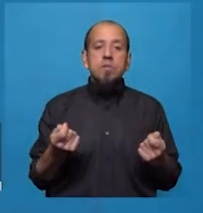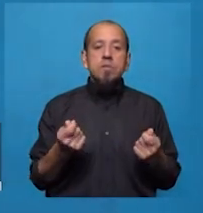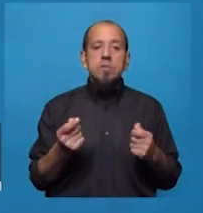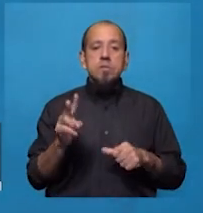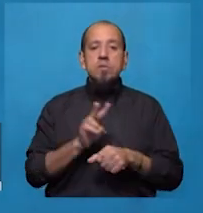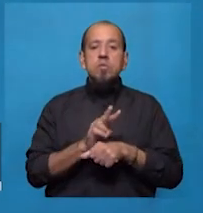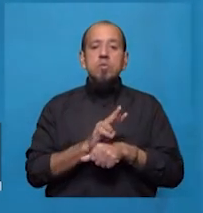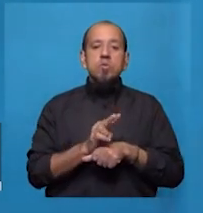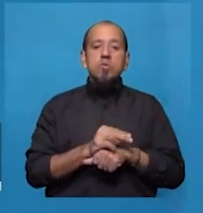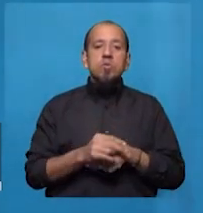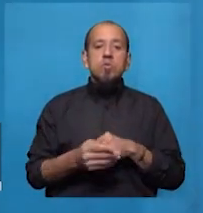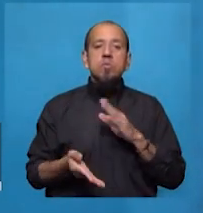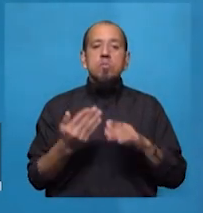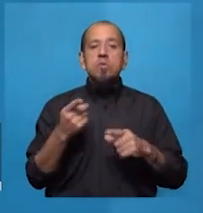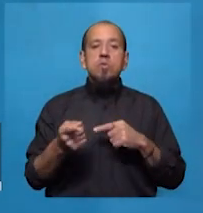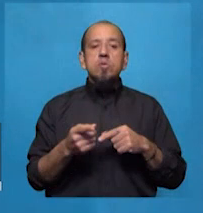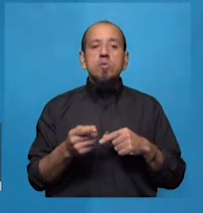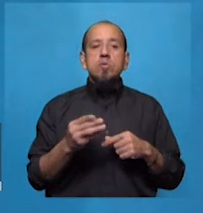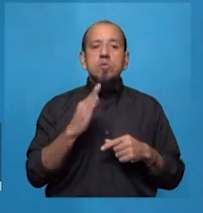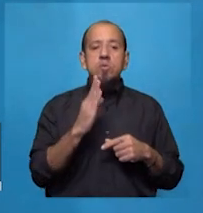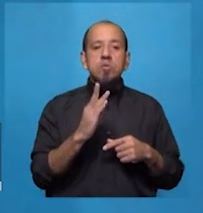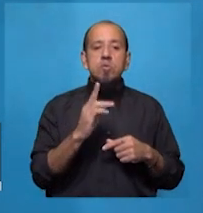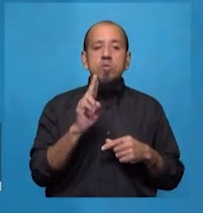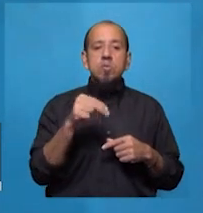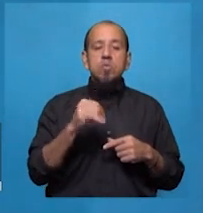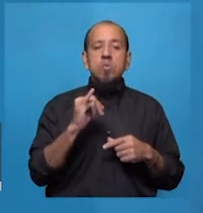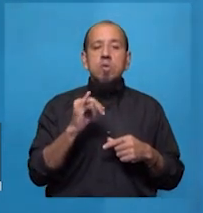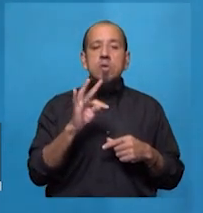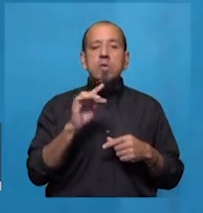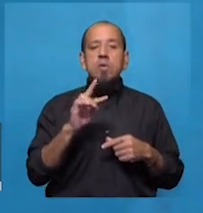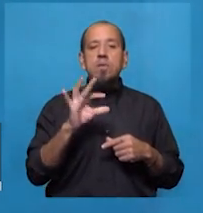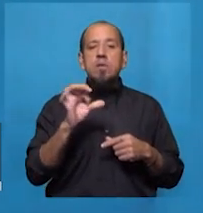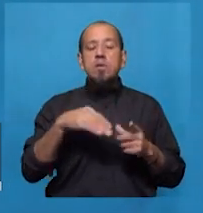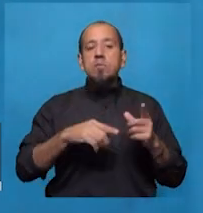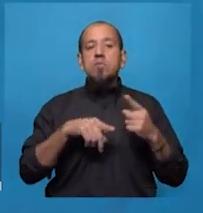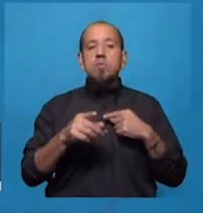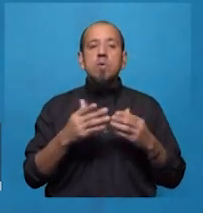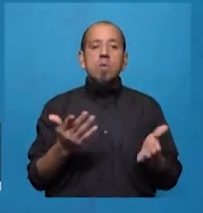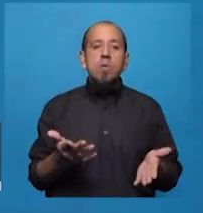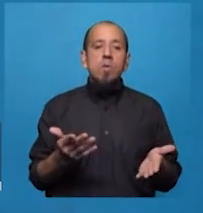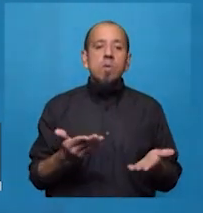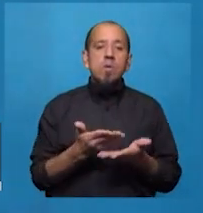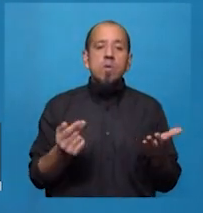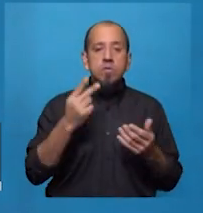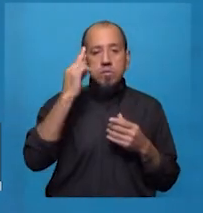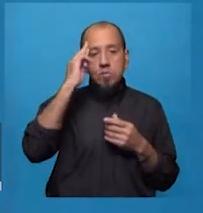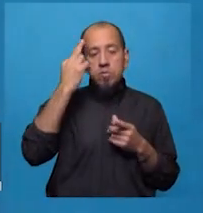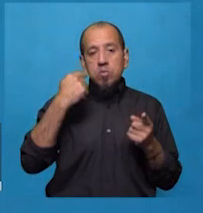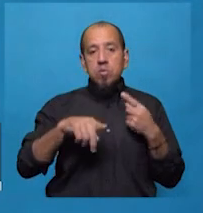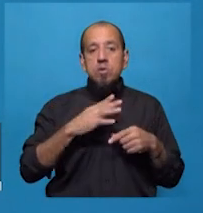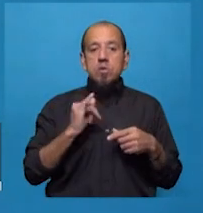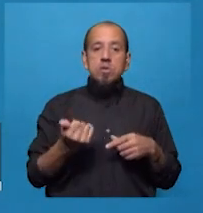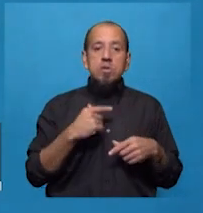con Bueno más punitivismo más represión más presencia saturación policial en los barrios yo creo que eso ya el Uruguay lo lo